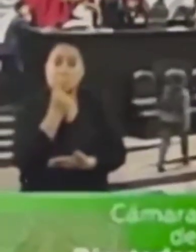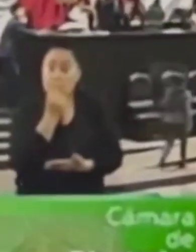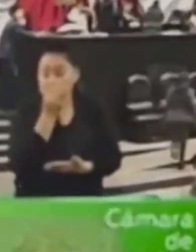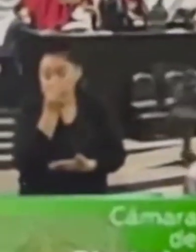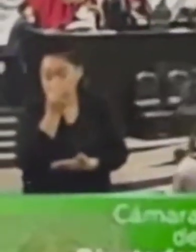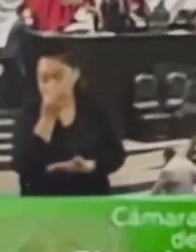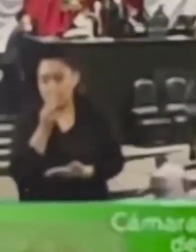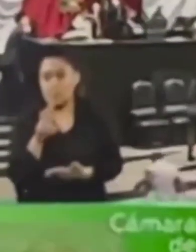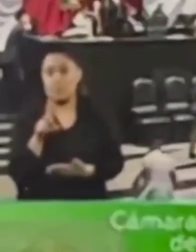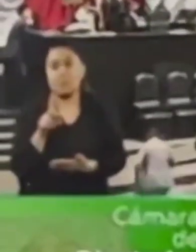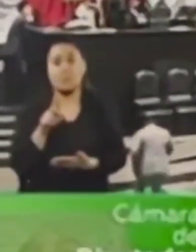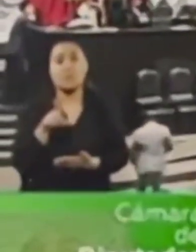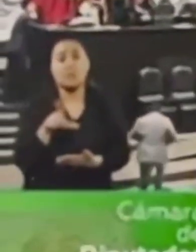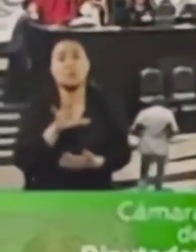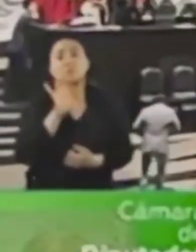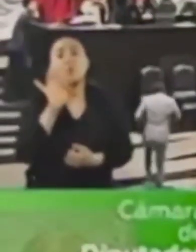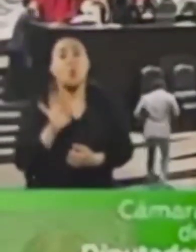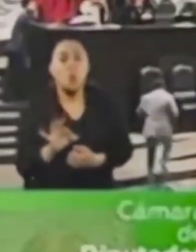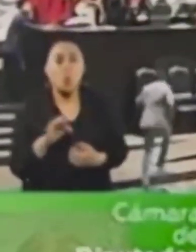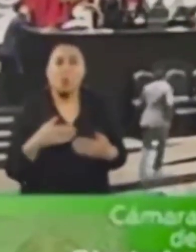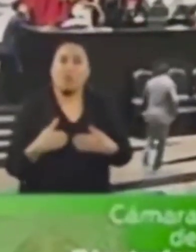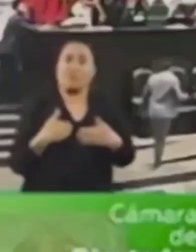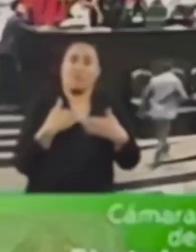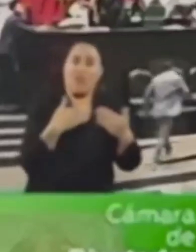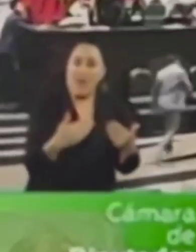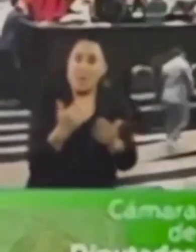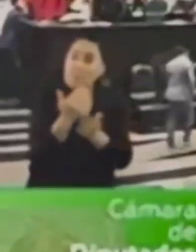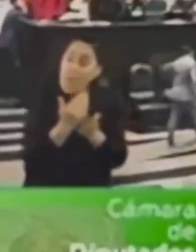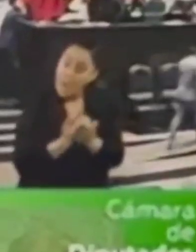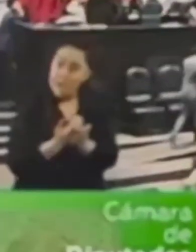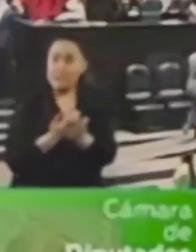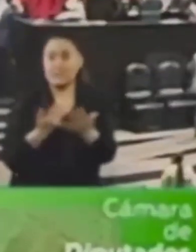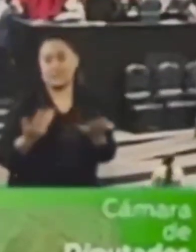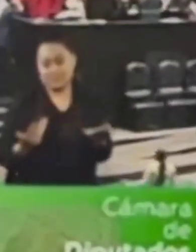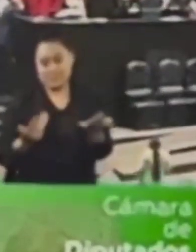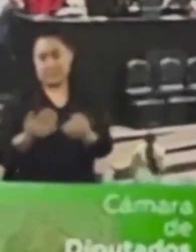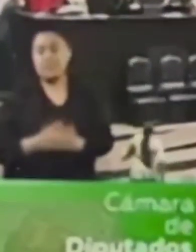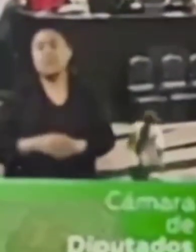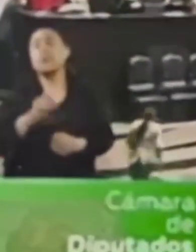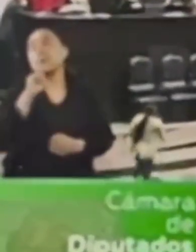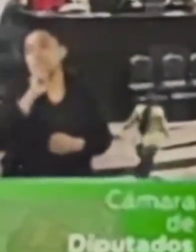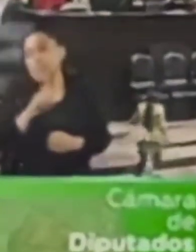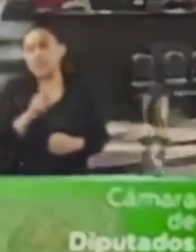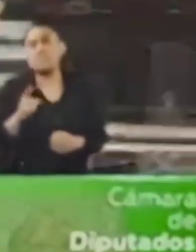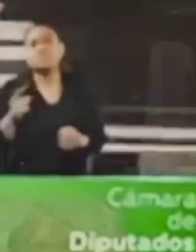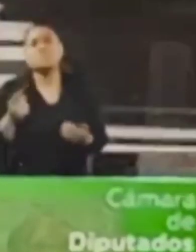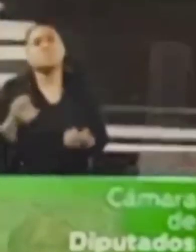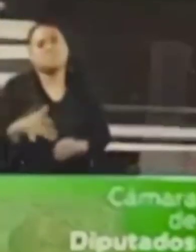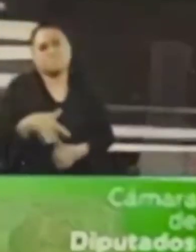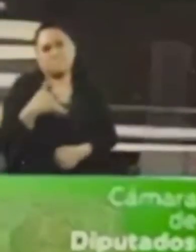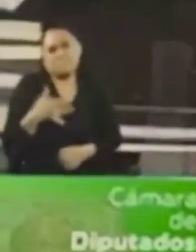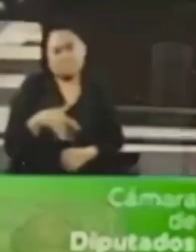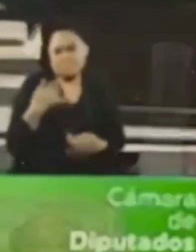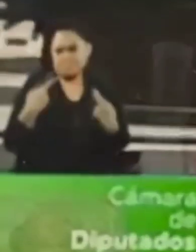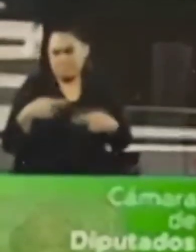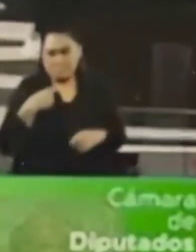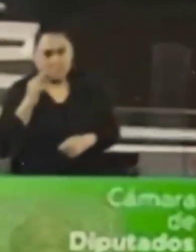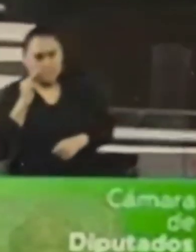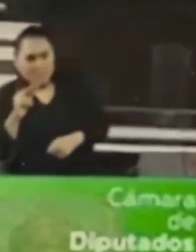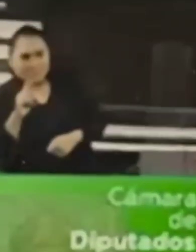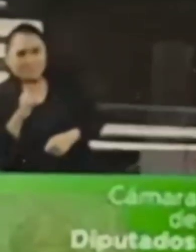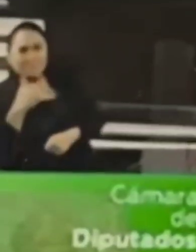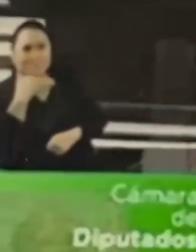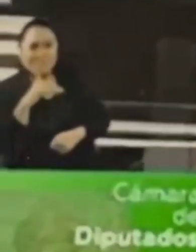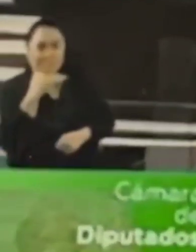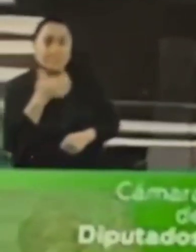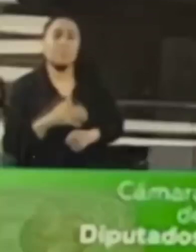el 37% de confianza. También en la percepción de la corrupción, el